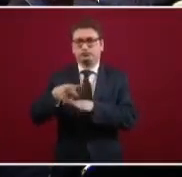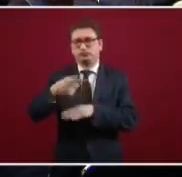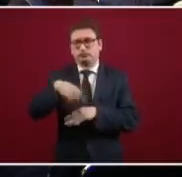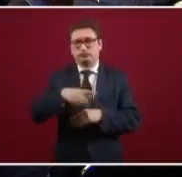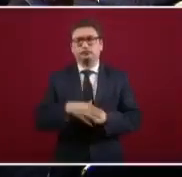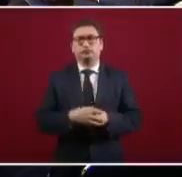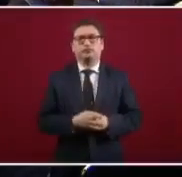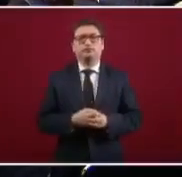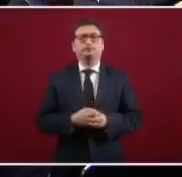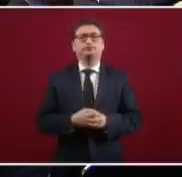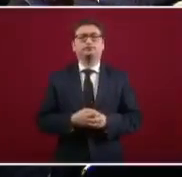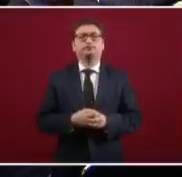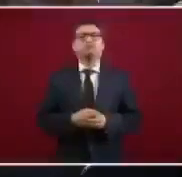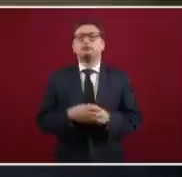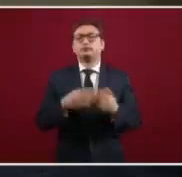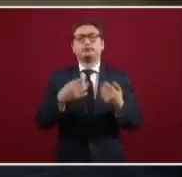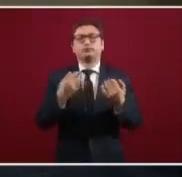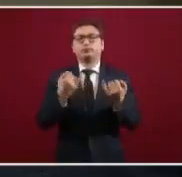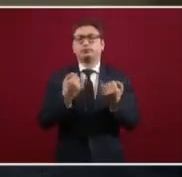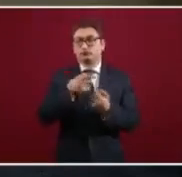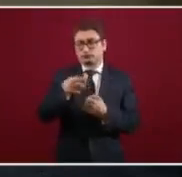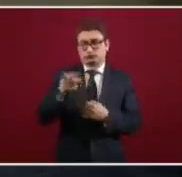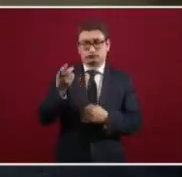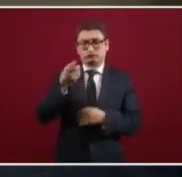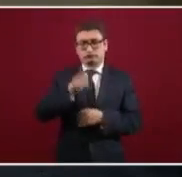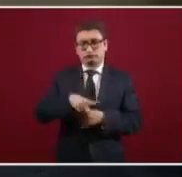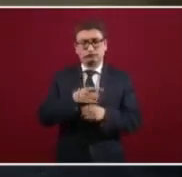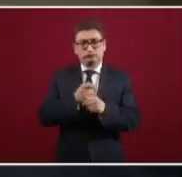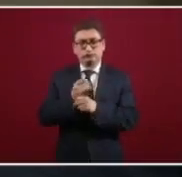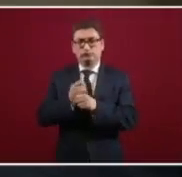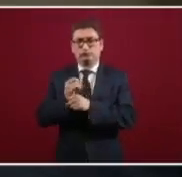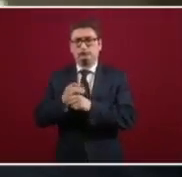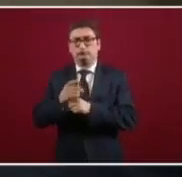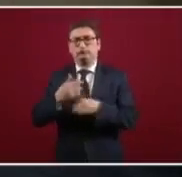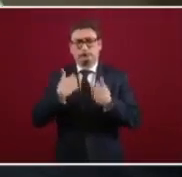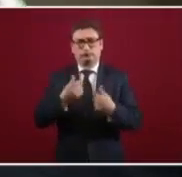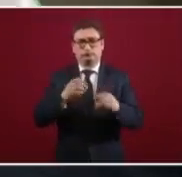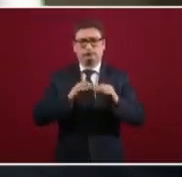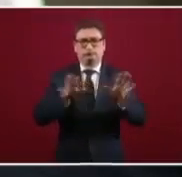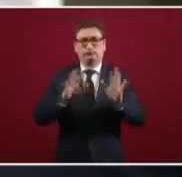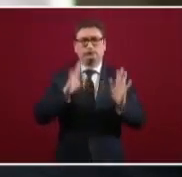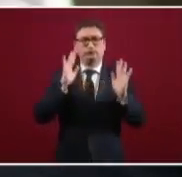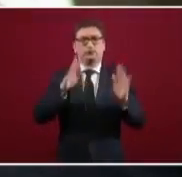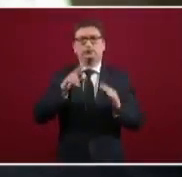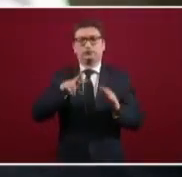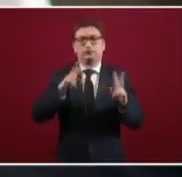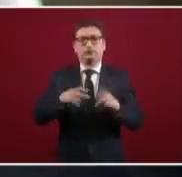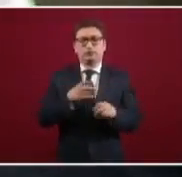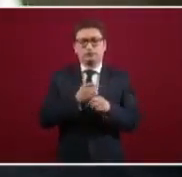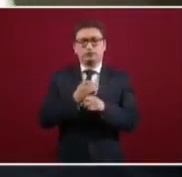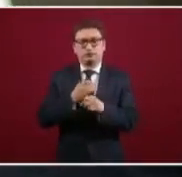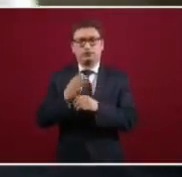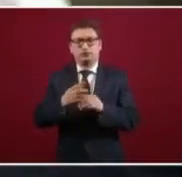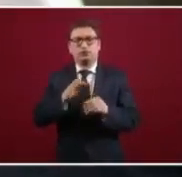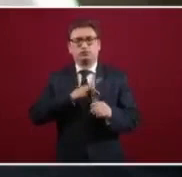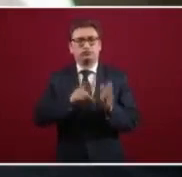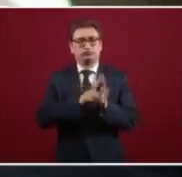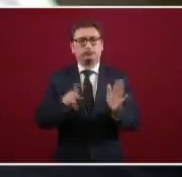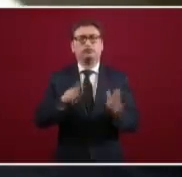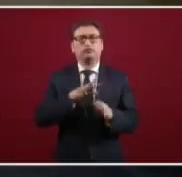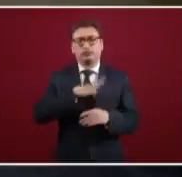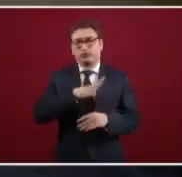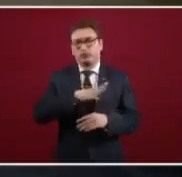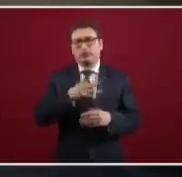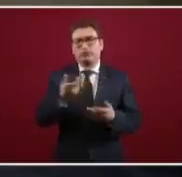sistemática usted no ordenaría una investigación digo me queda claro que esto es un asunto de material periodístico y se para hacer un reportaje y